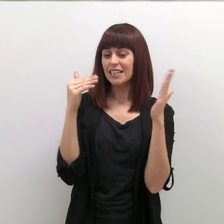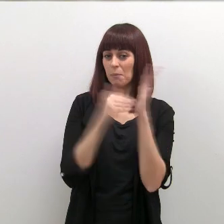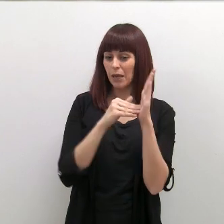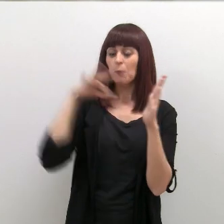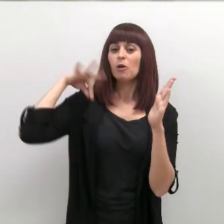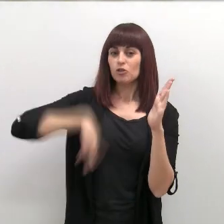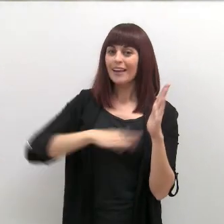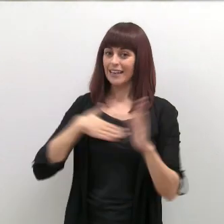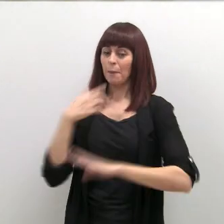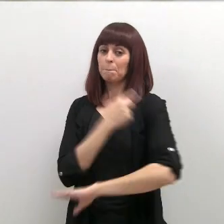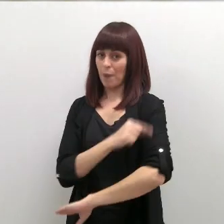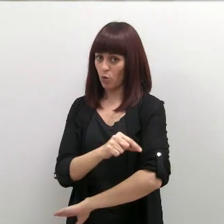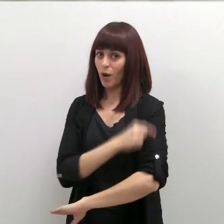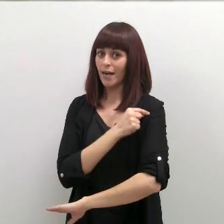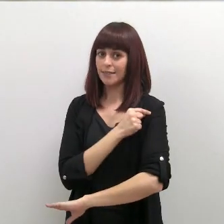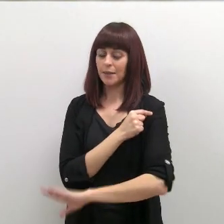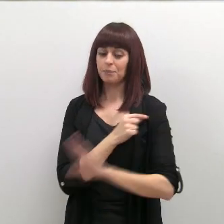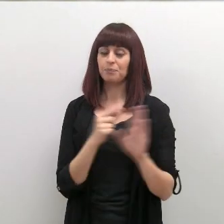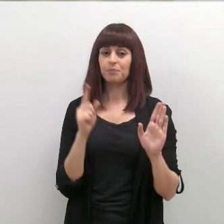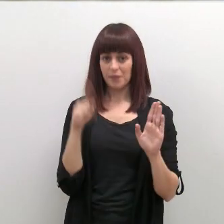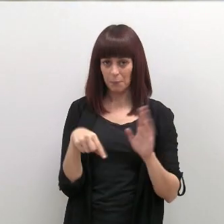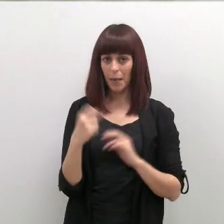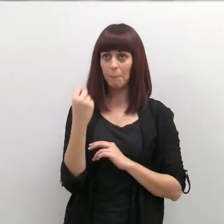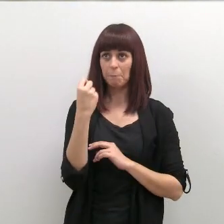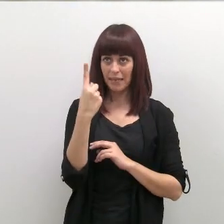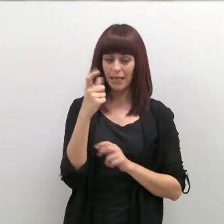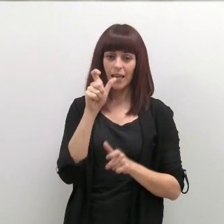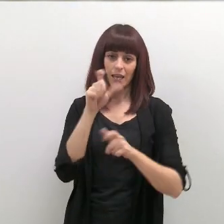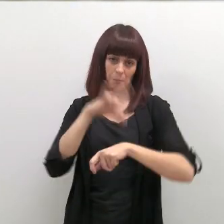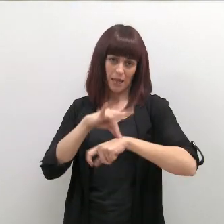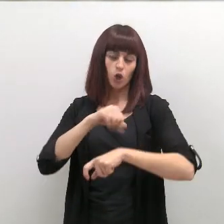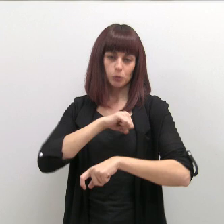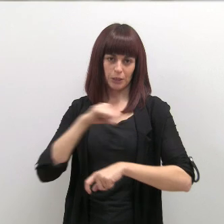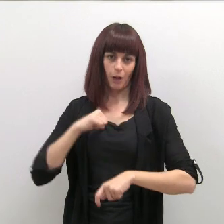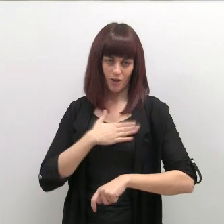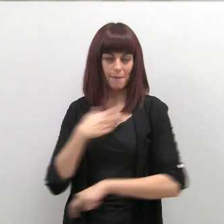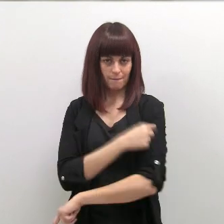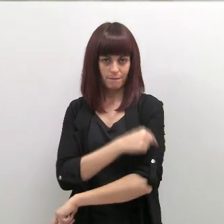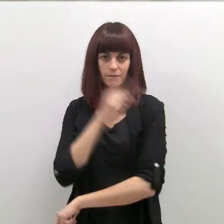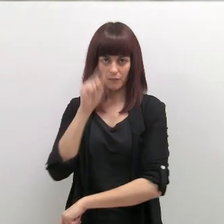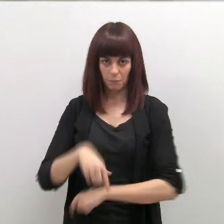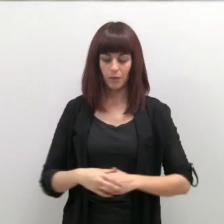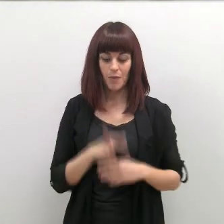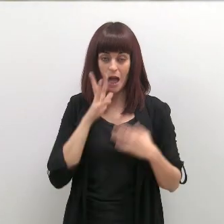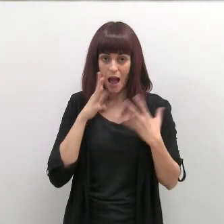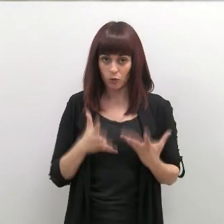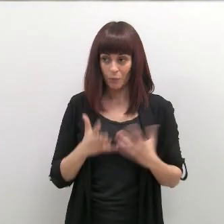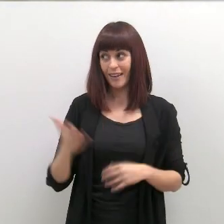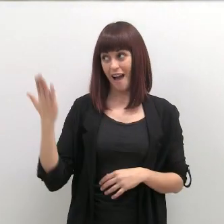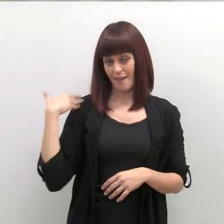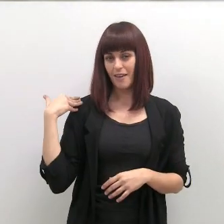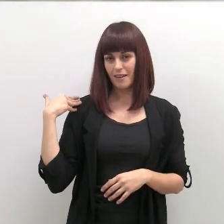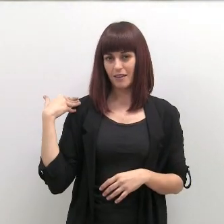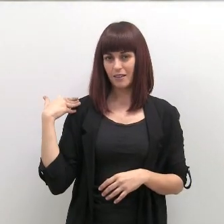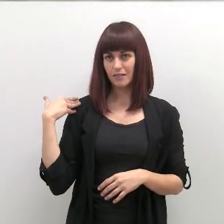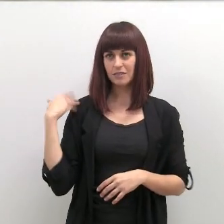sanitarios del Servicio Murciano de Salud y más de 1.000 de la asistencia privada, sanitarios privados. Actualmente, hasta ayer,